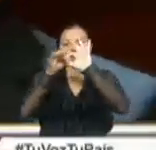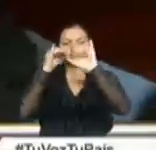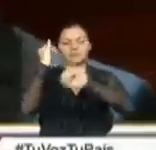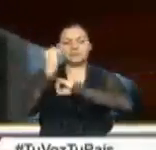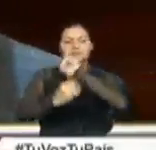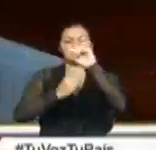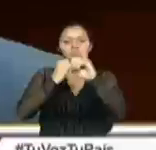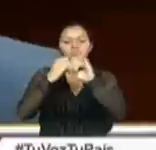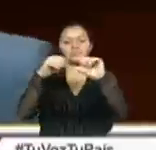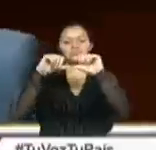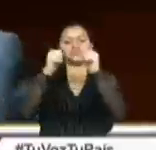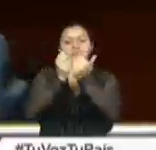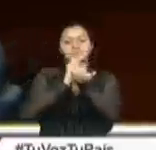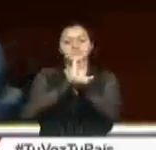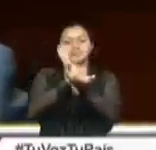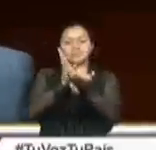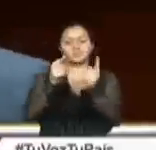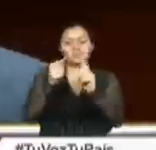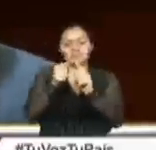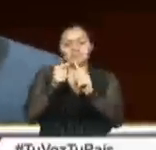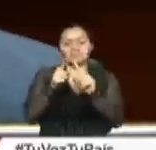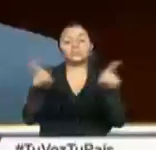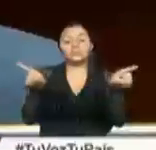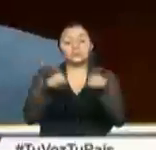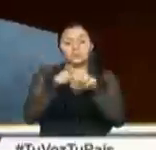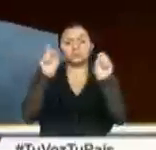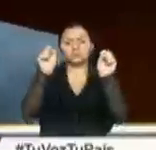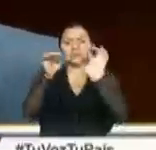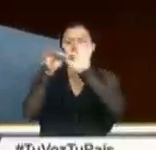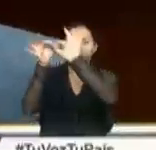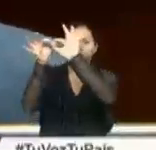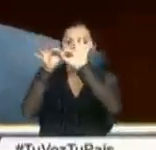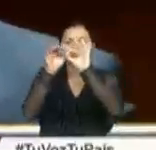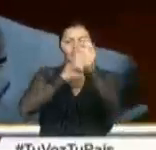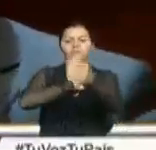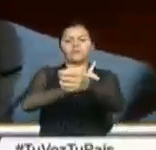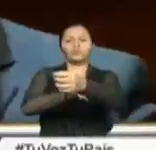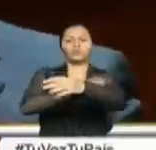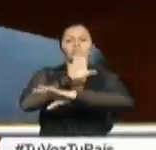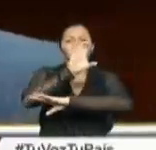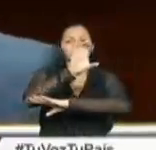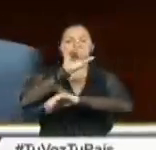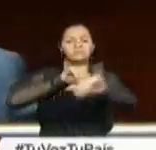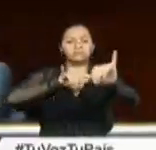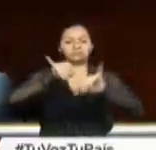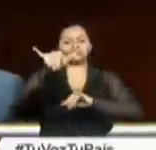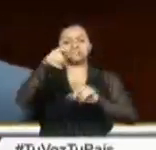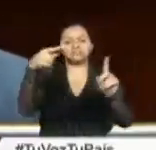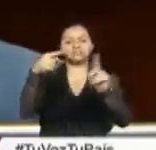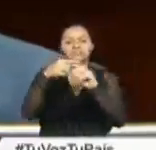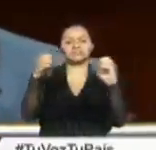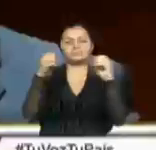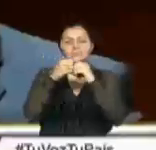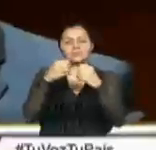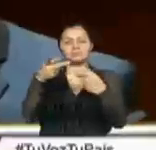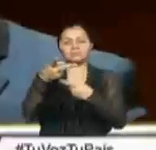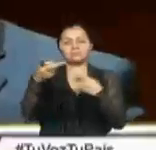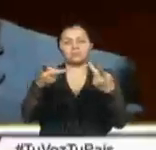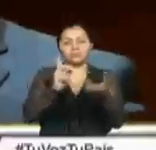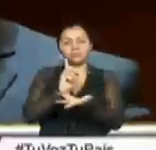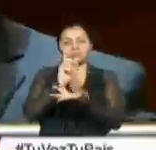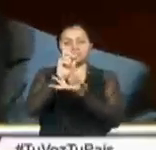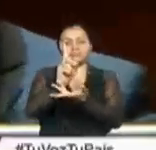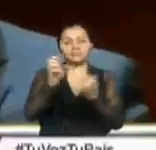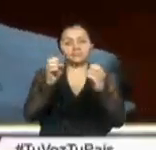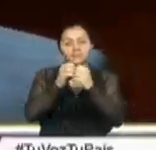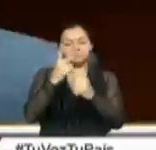de la Asamblea Nacional, de tal forma que podamos fortalecer la continuidad del posicionamiento